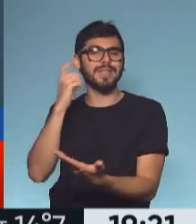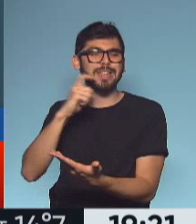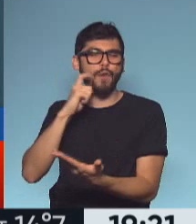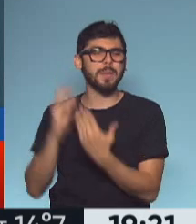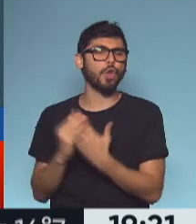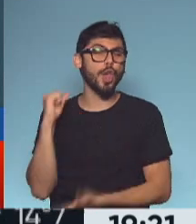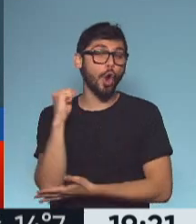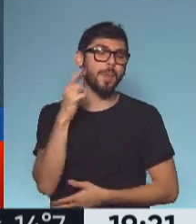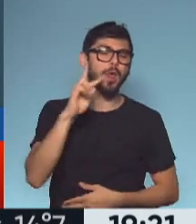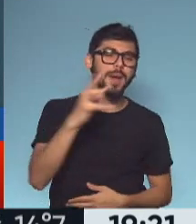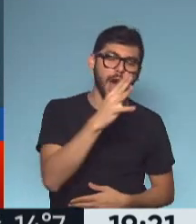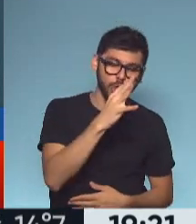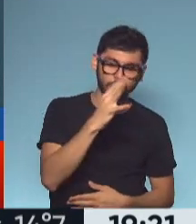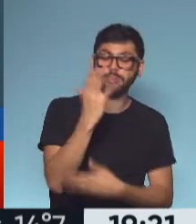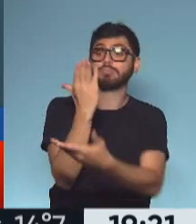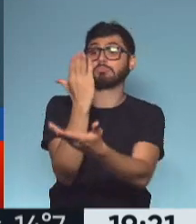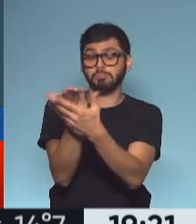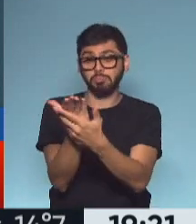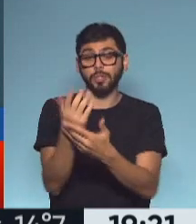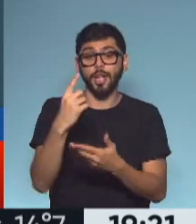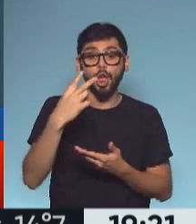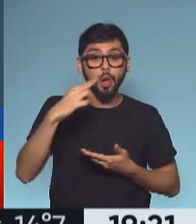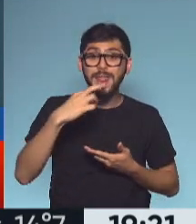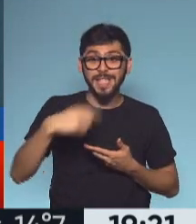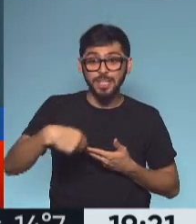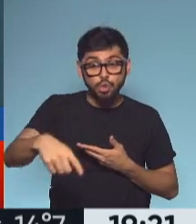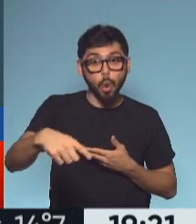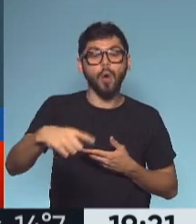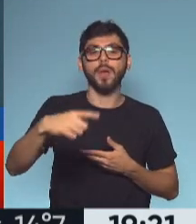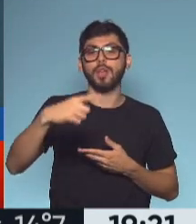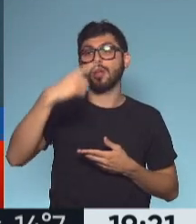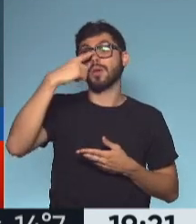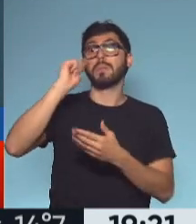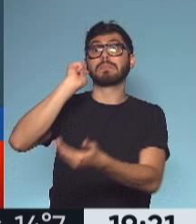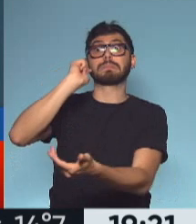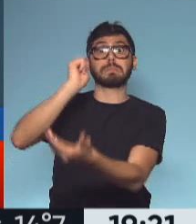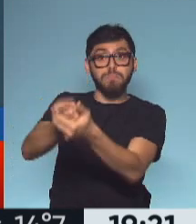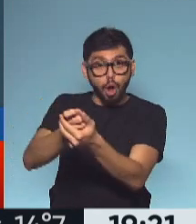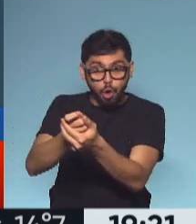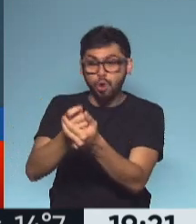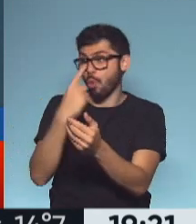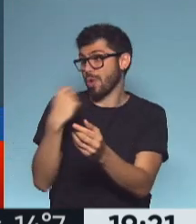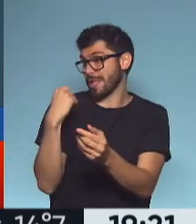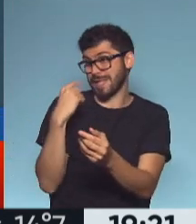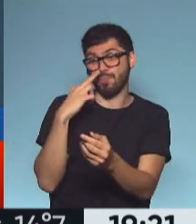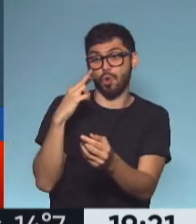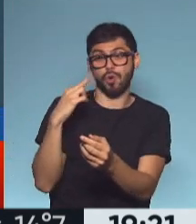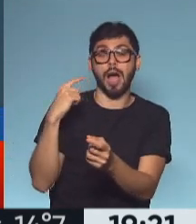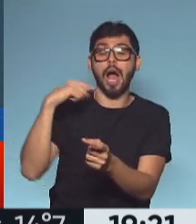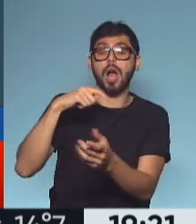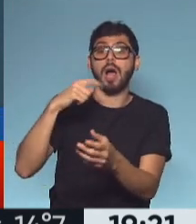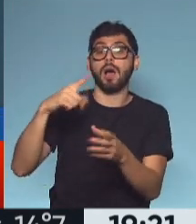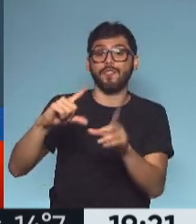en 2014. Bueno, se estira, en 2019 se realizó el último pago, ahora justamente los vencimientos se